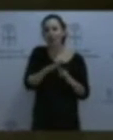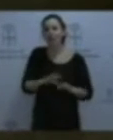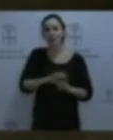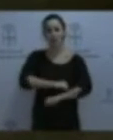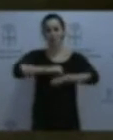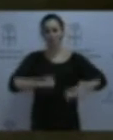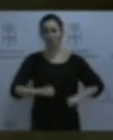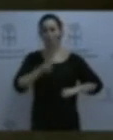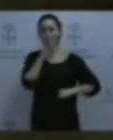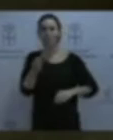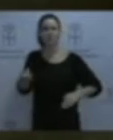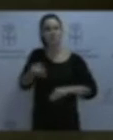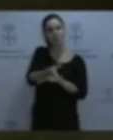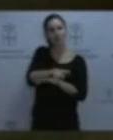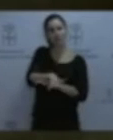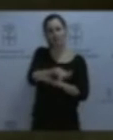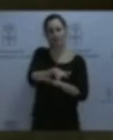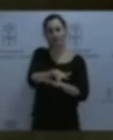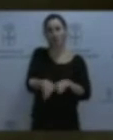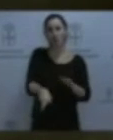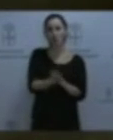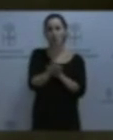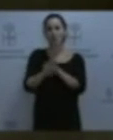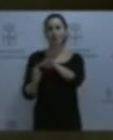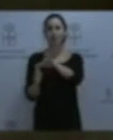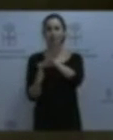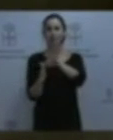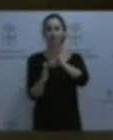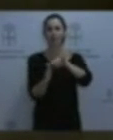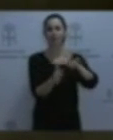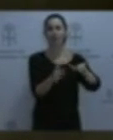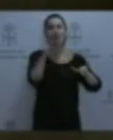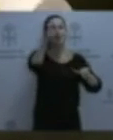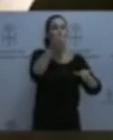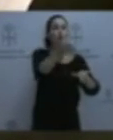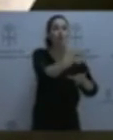permanencia del castellano en sus zonas respectivas, siendo relegados a la condición rural.